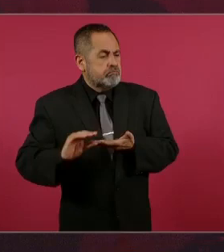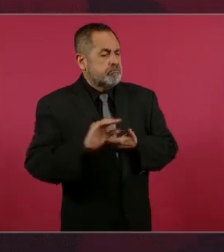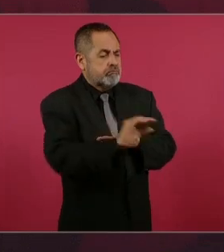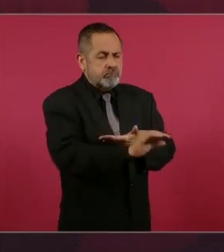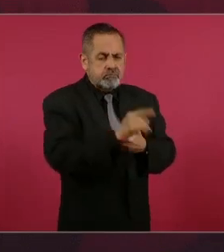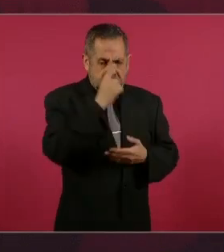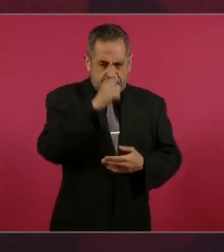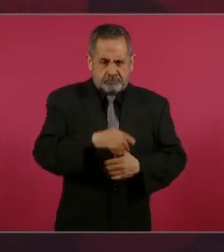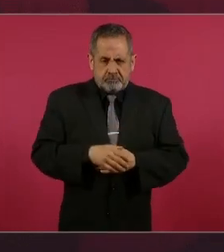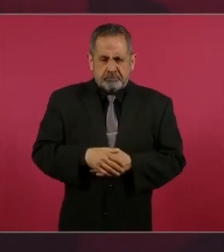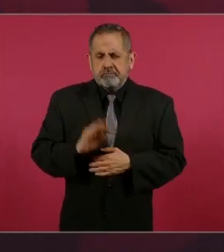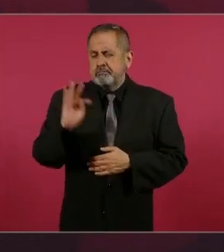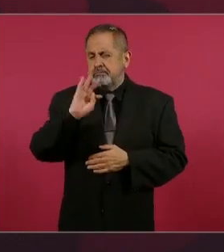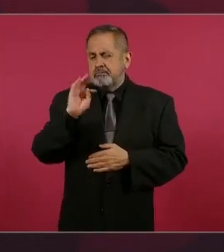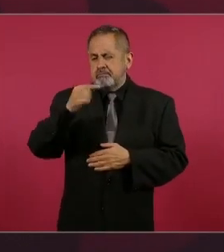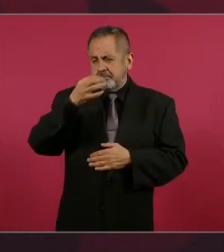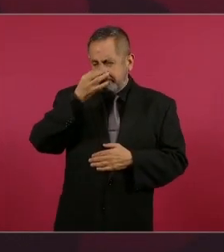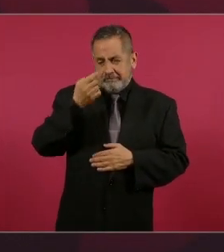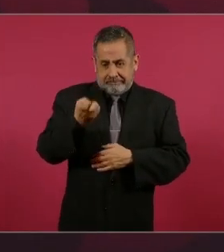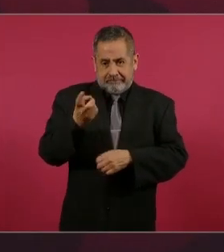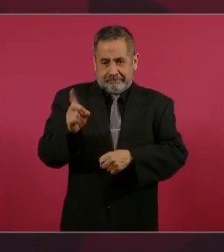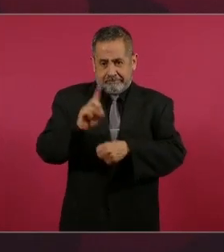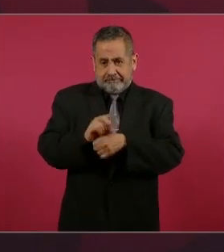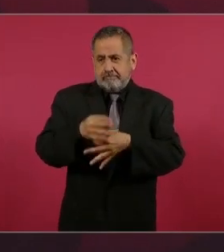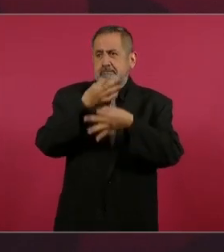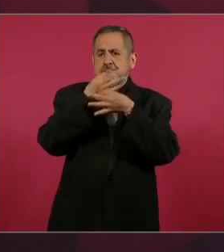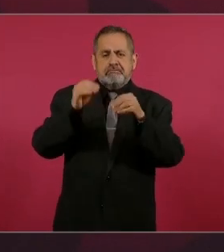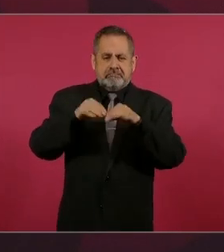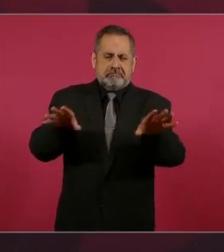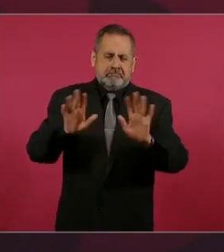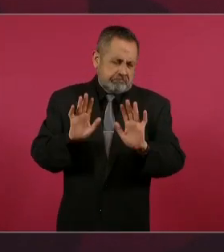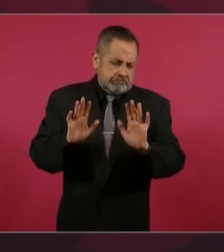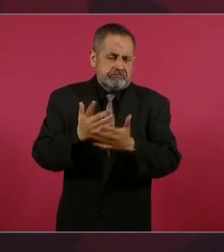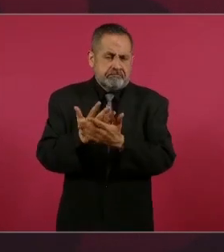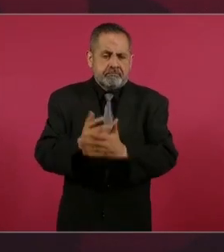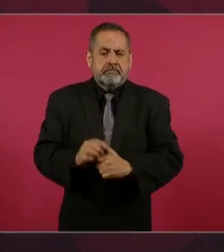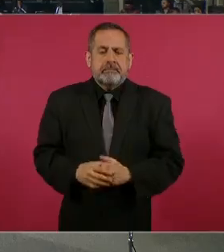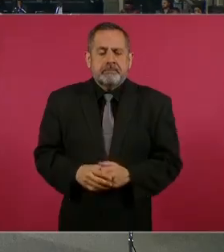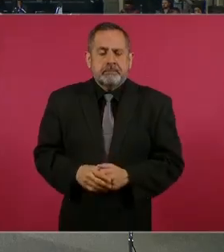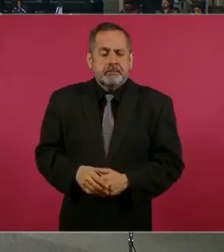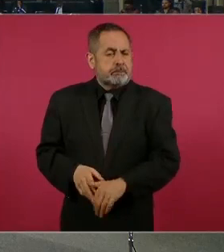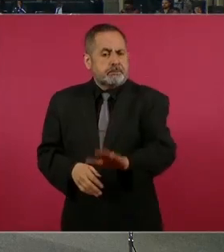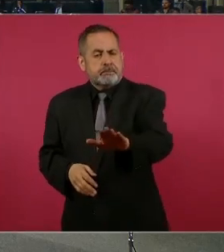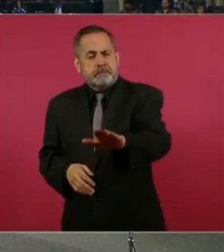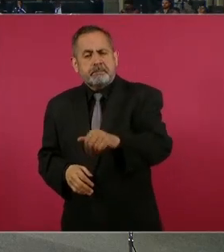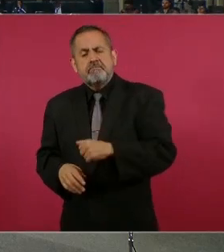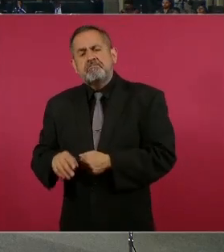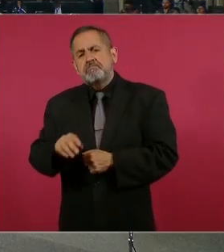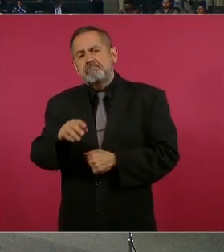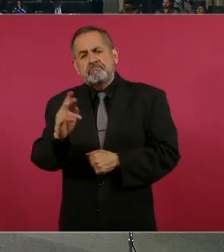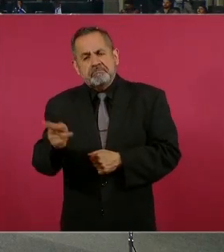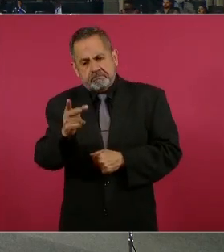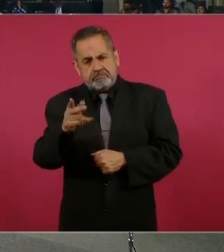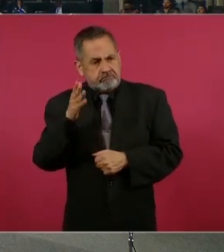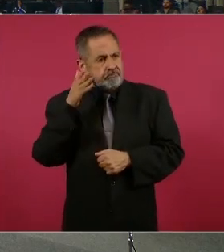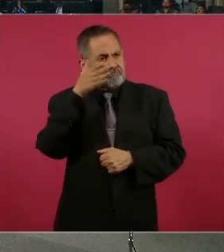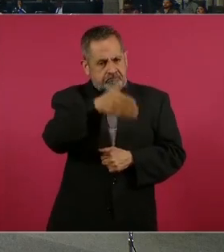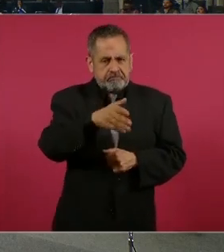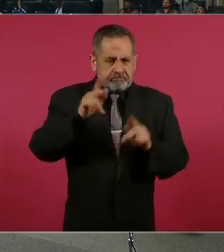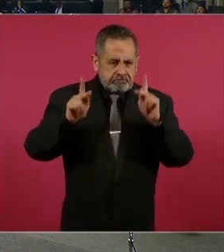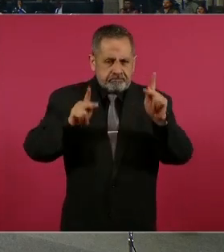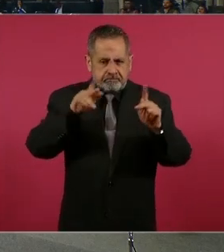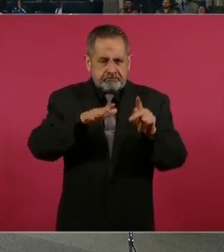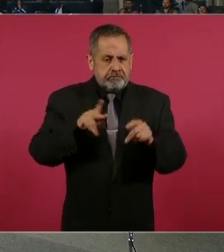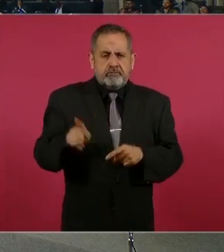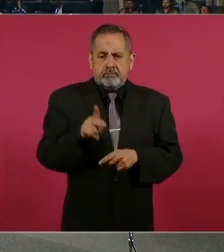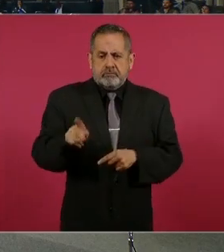a lo mejor se da a conocer ese día. Además de su visita al pueblo yaqui y de este anuncio que se va a